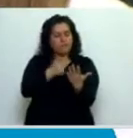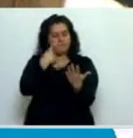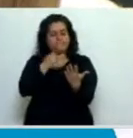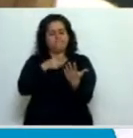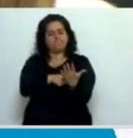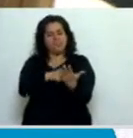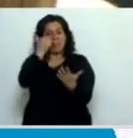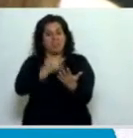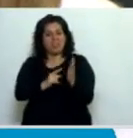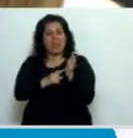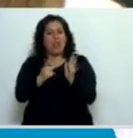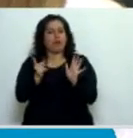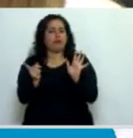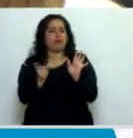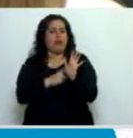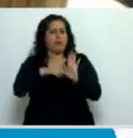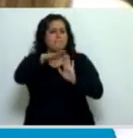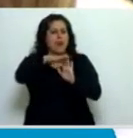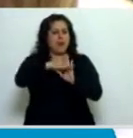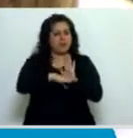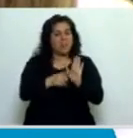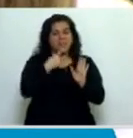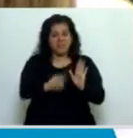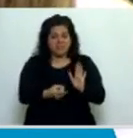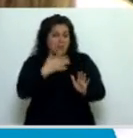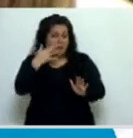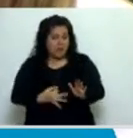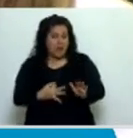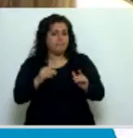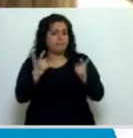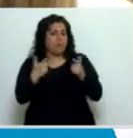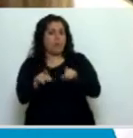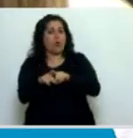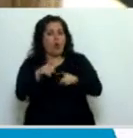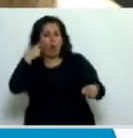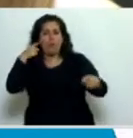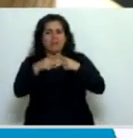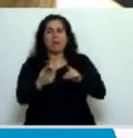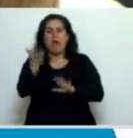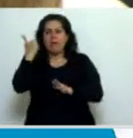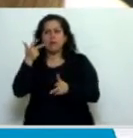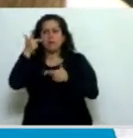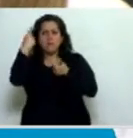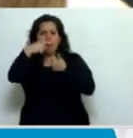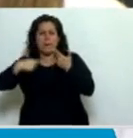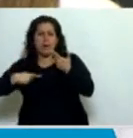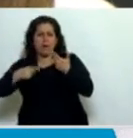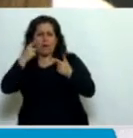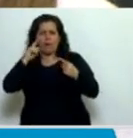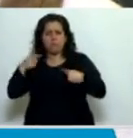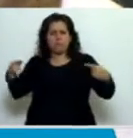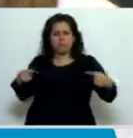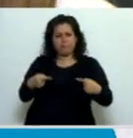que las normas que están proponiendo no se encaminan de ninguna manera a los objetivos que promovieron y que al